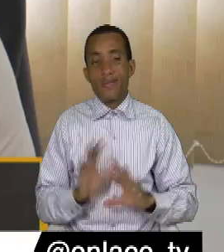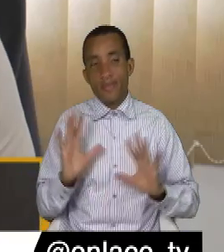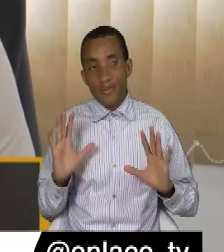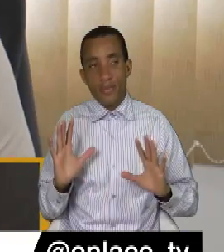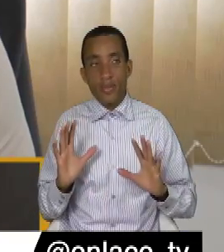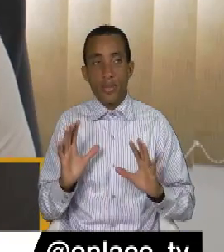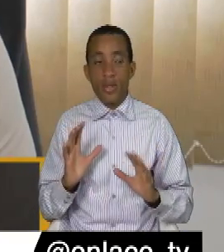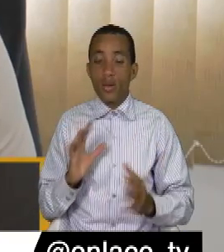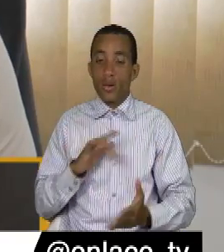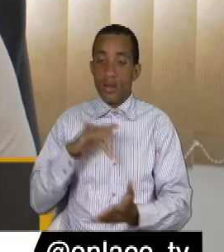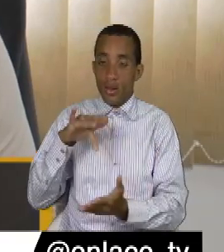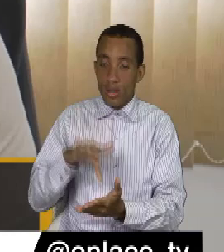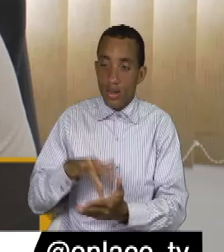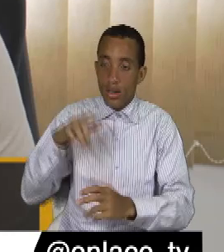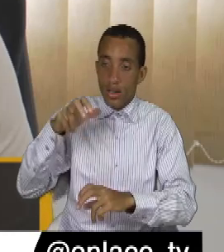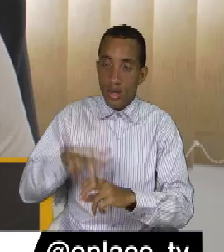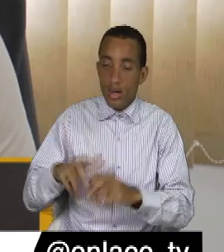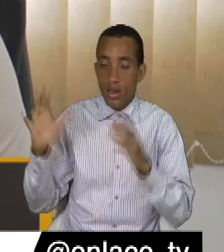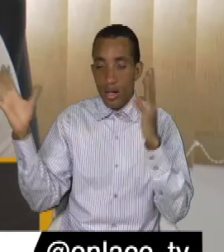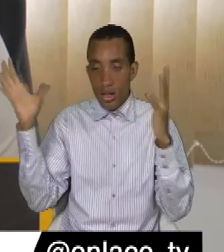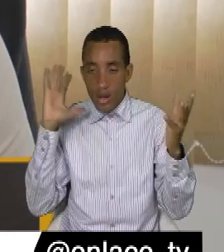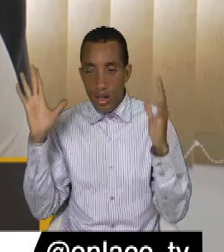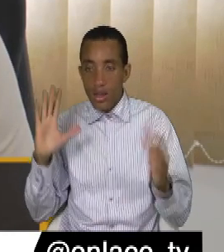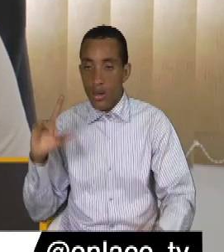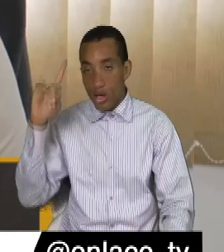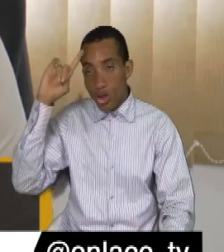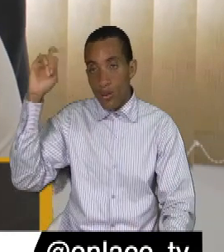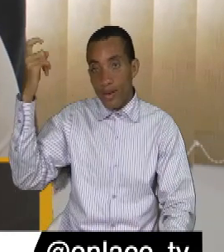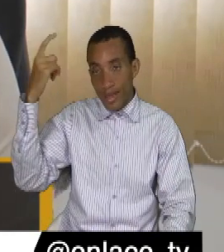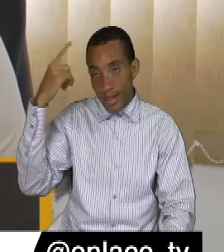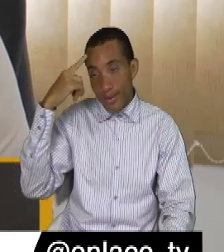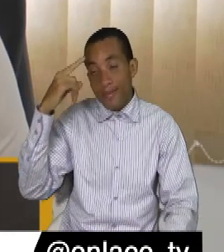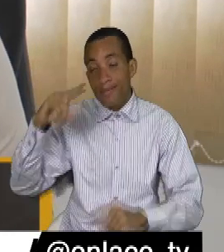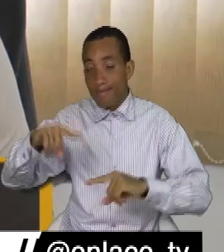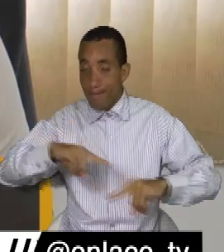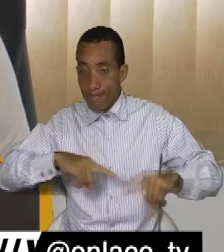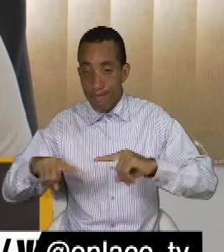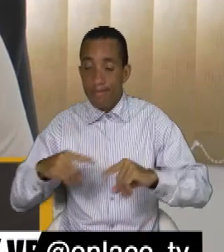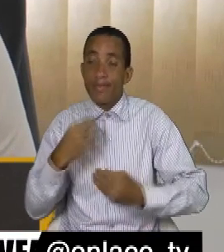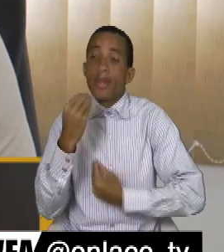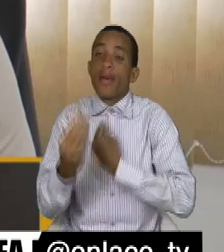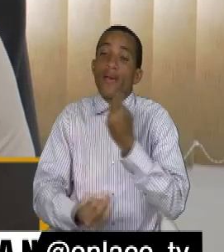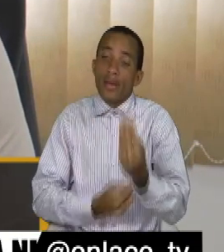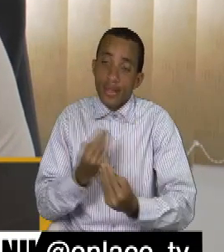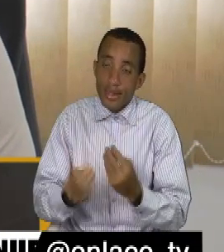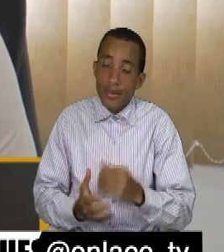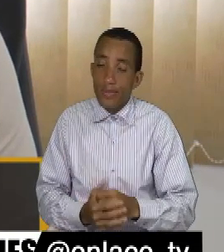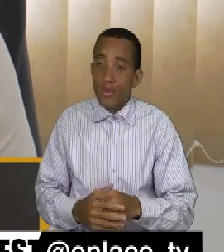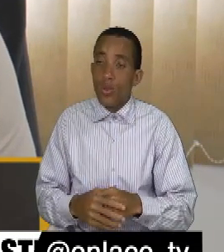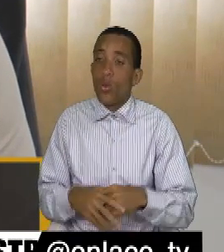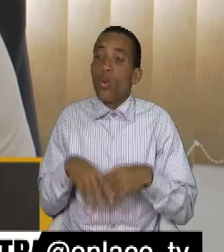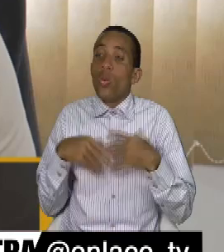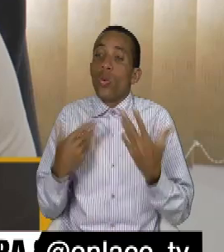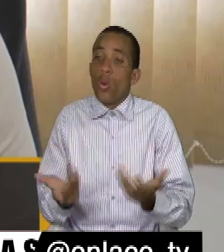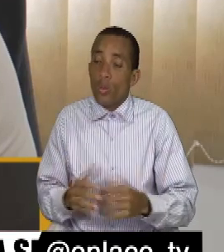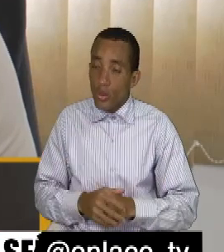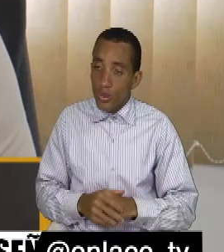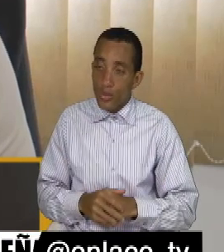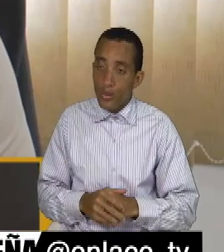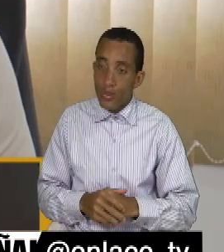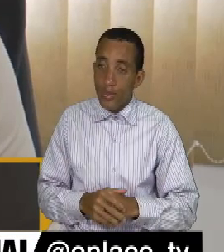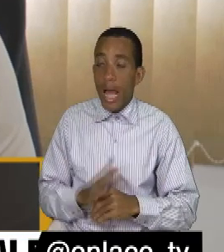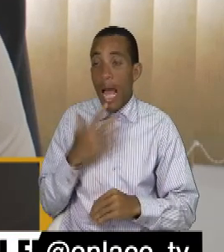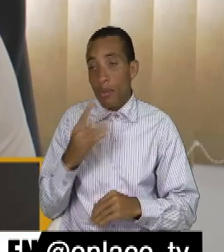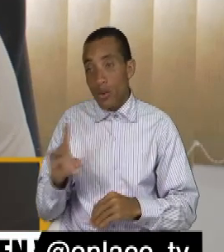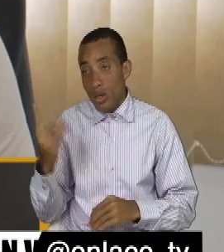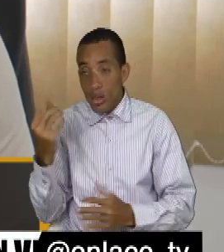señor gobernador y a ver qué podemos nosotros hacer en esta institución y si podemos con la ayuda